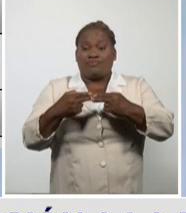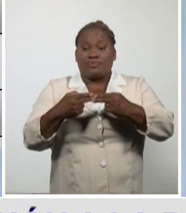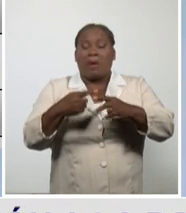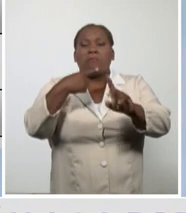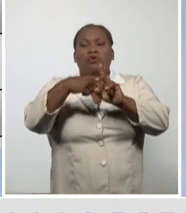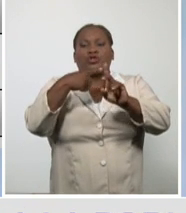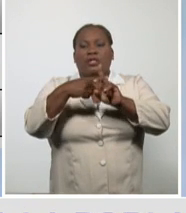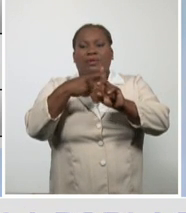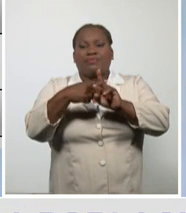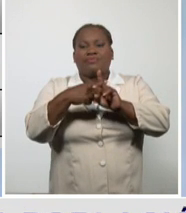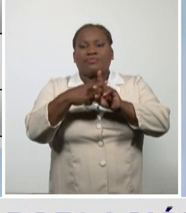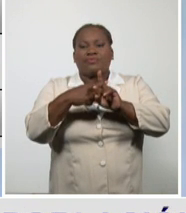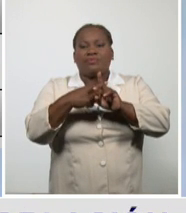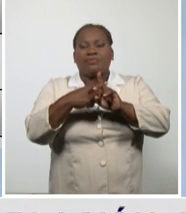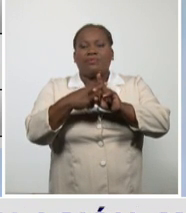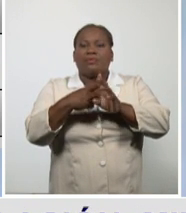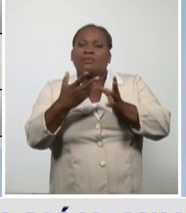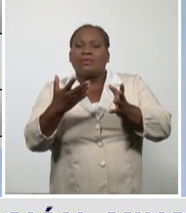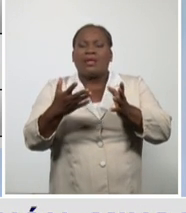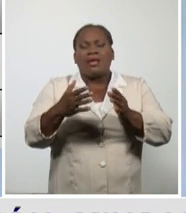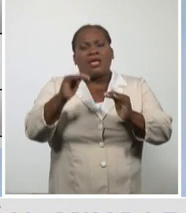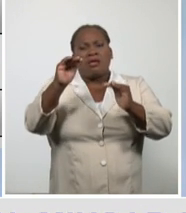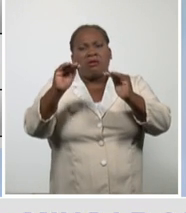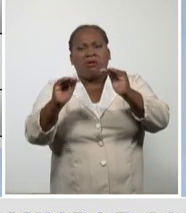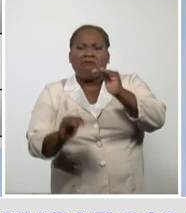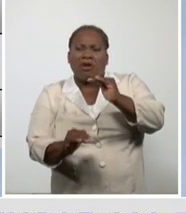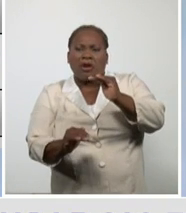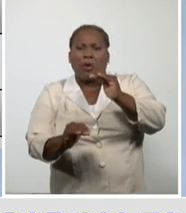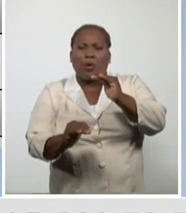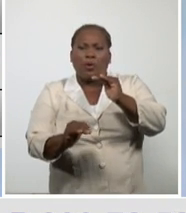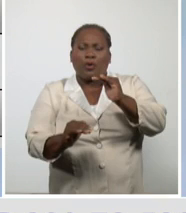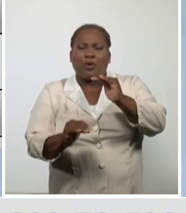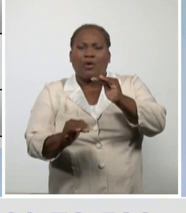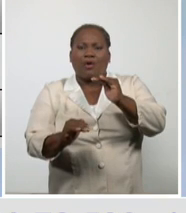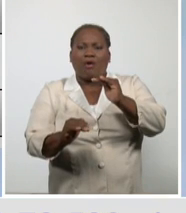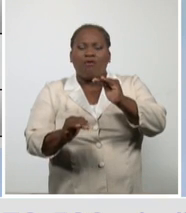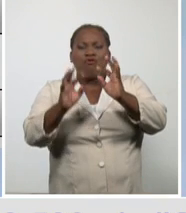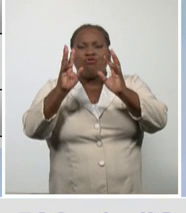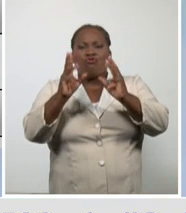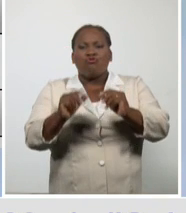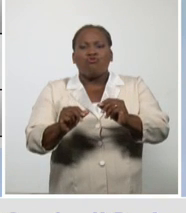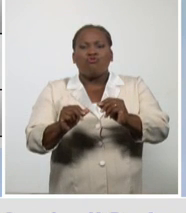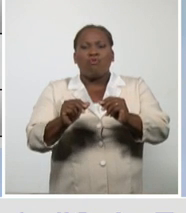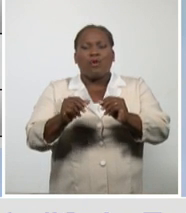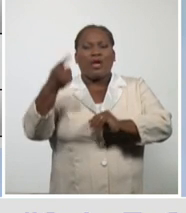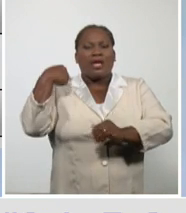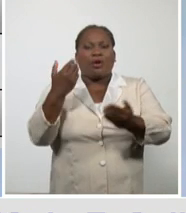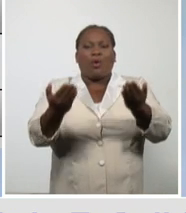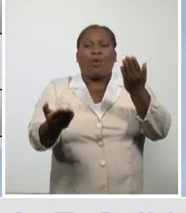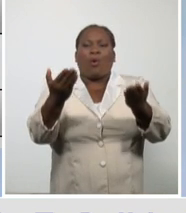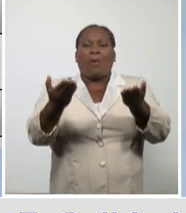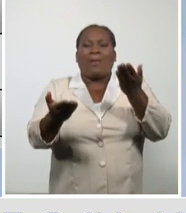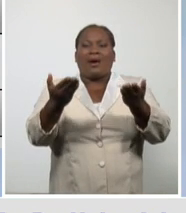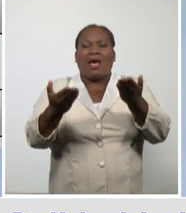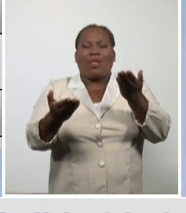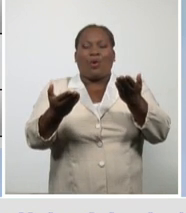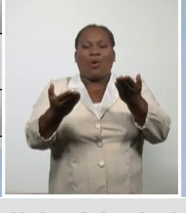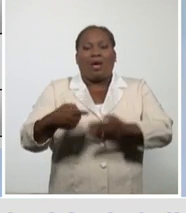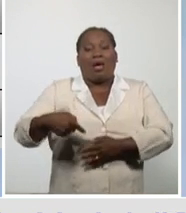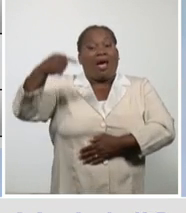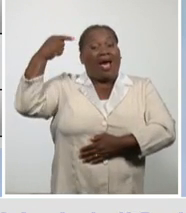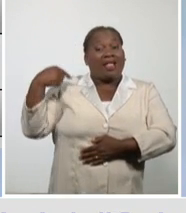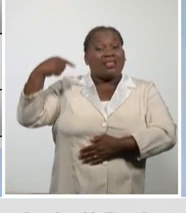positivas, discretamente inferior a el número que tuvimos en el día anterior, que ustedes